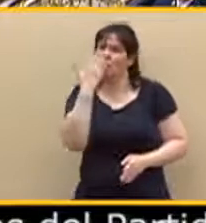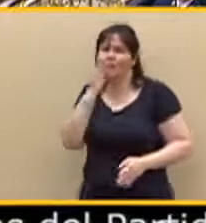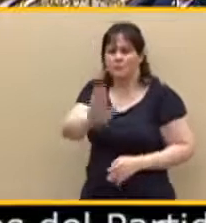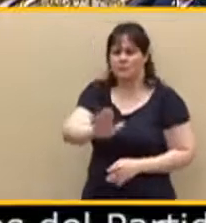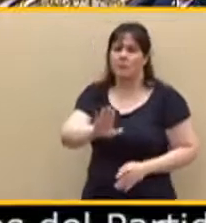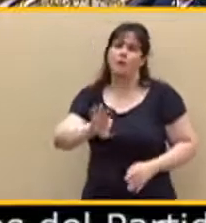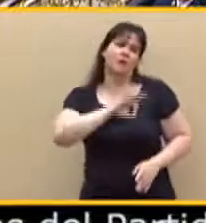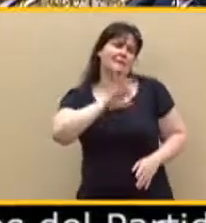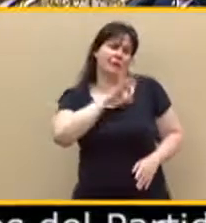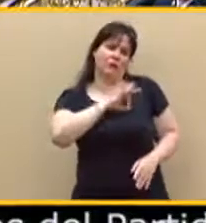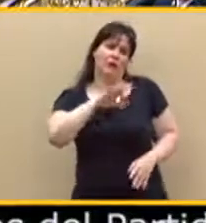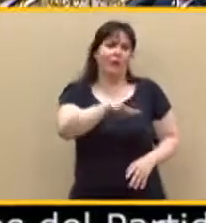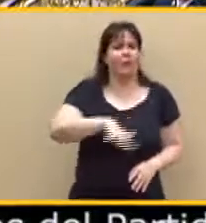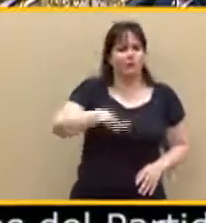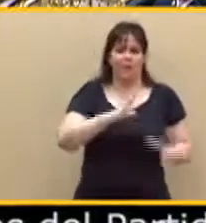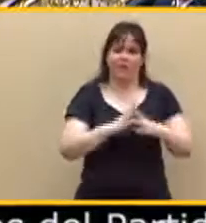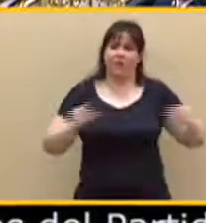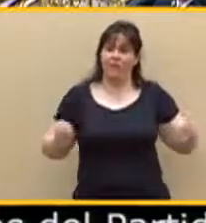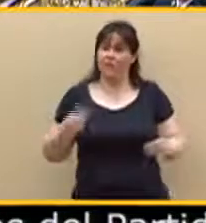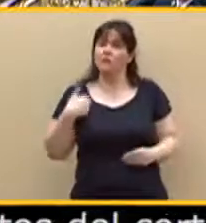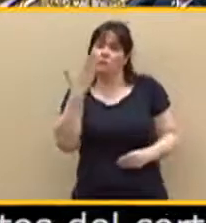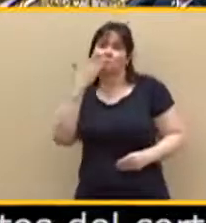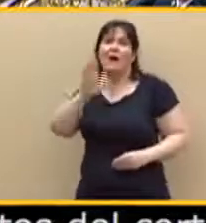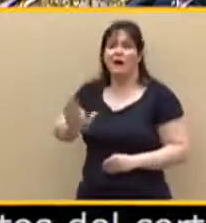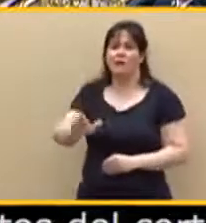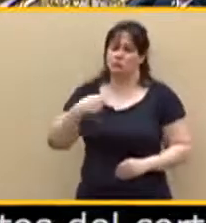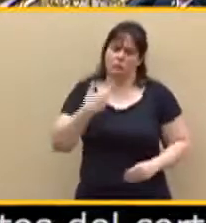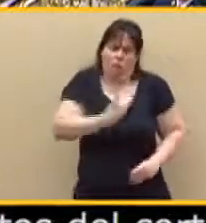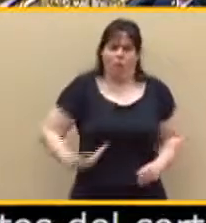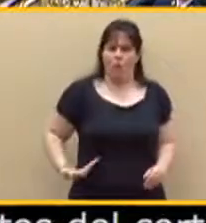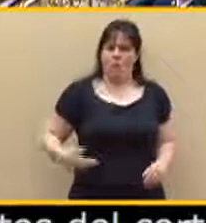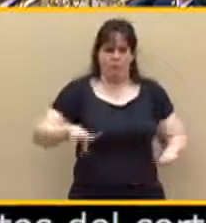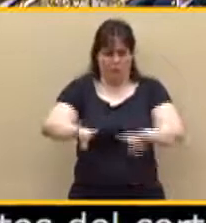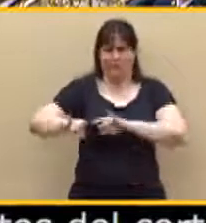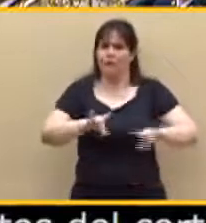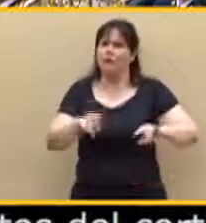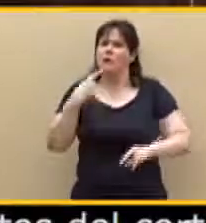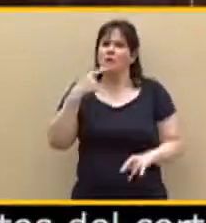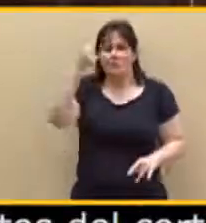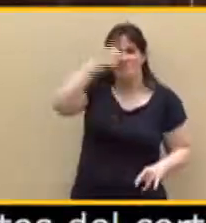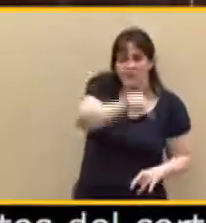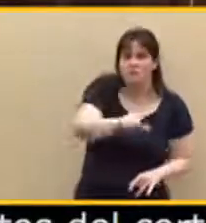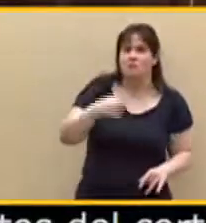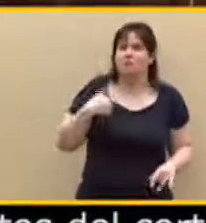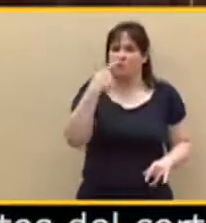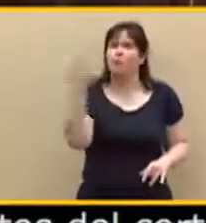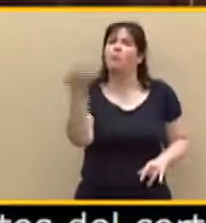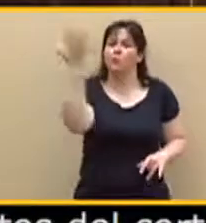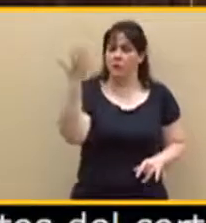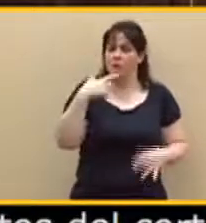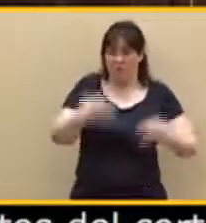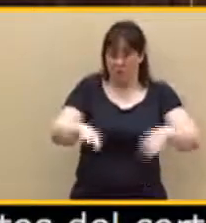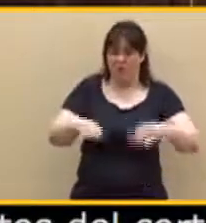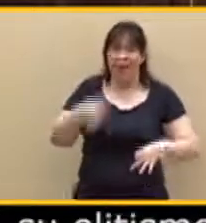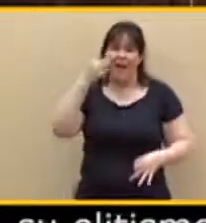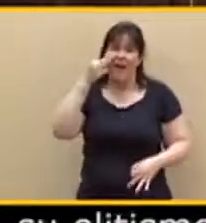cortijo, su actitud de dueños del cortijo, su machismo, su elitismo mediocre, su falso milagro